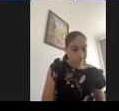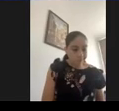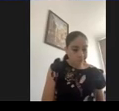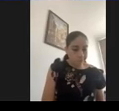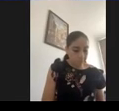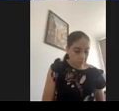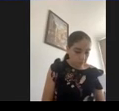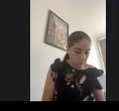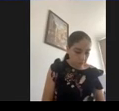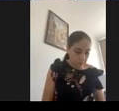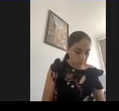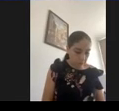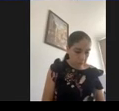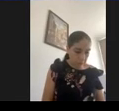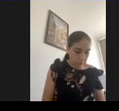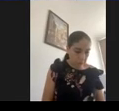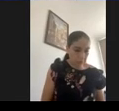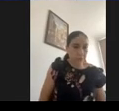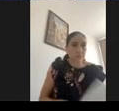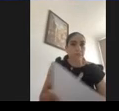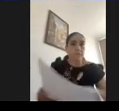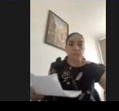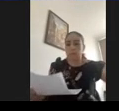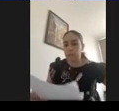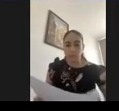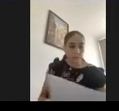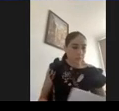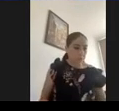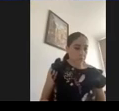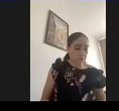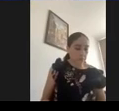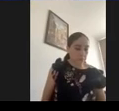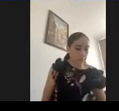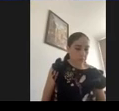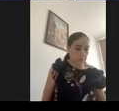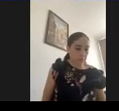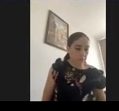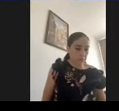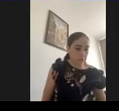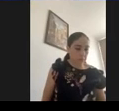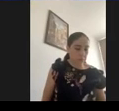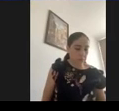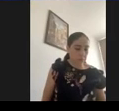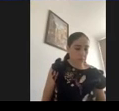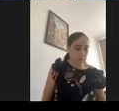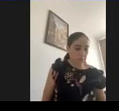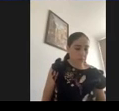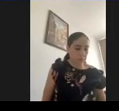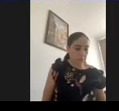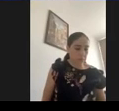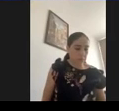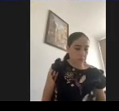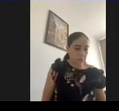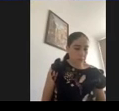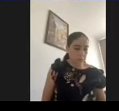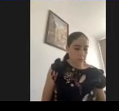la nomenclatura, es para acondicionar las banquetas, para lo que ustedes quieran, ¿no? Veíamos y analizamos el caso de éxito de muchas